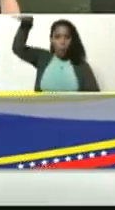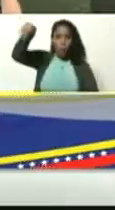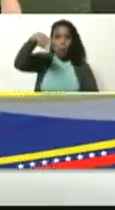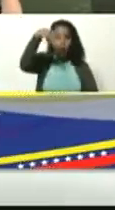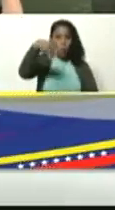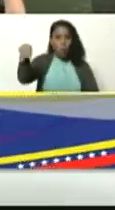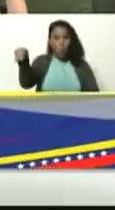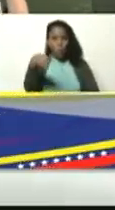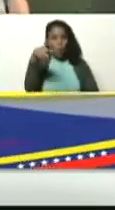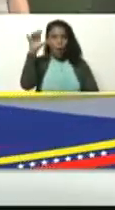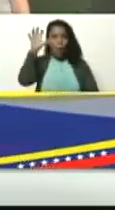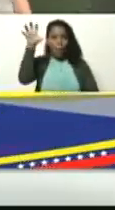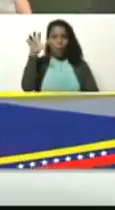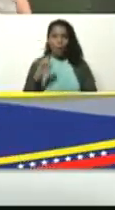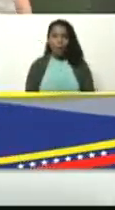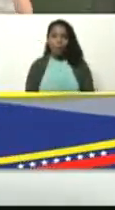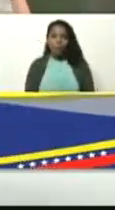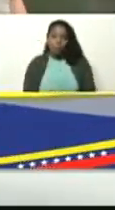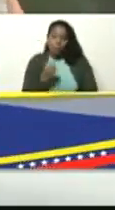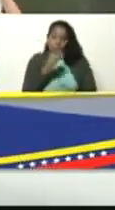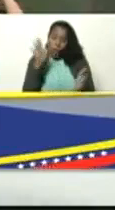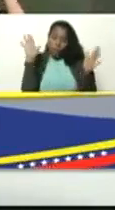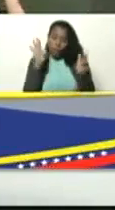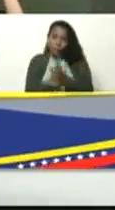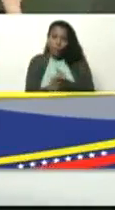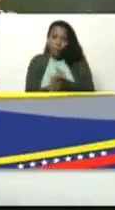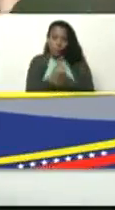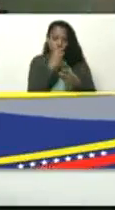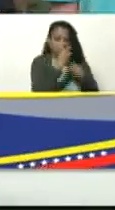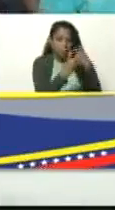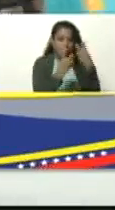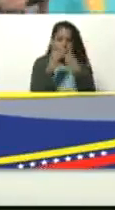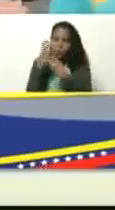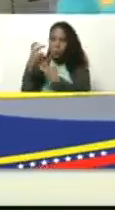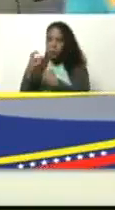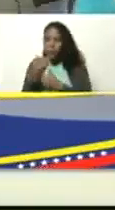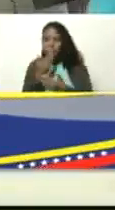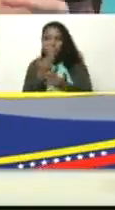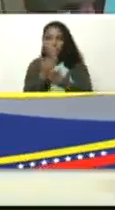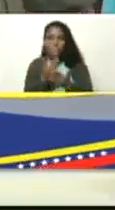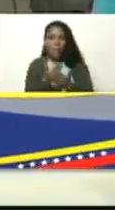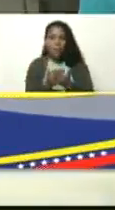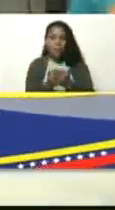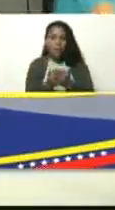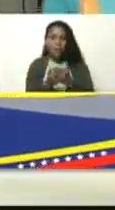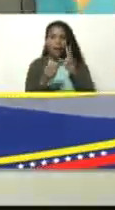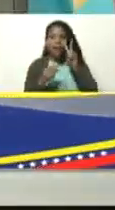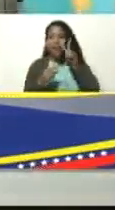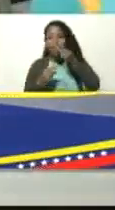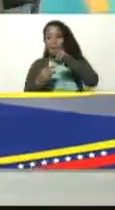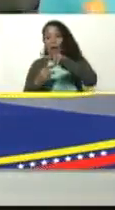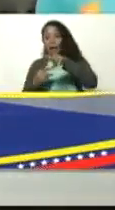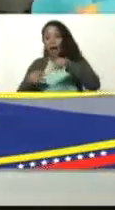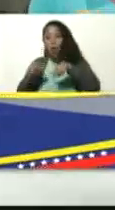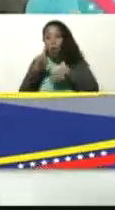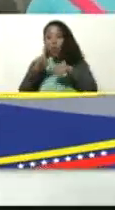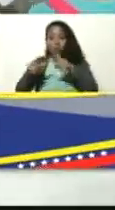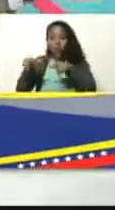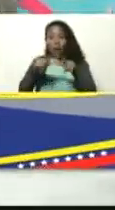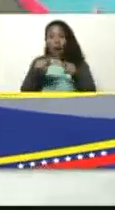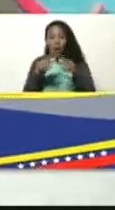patria. Bueno, recorrido que nos permite tener una visual de una zona